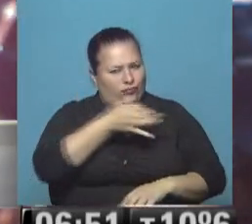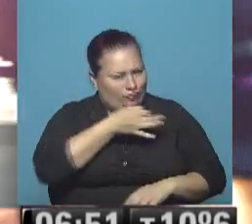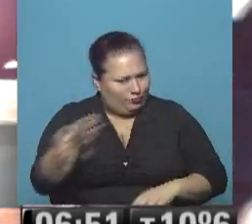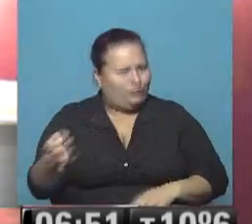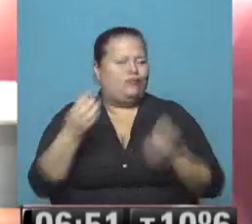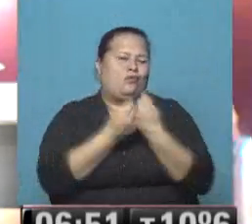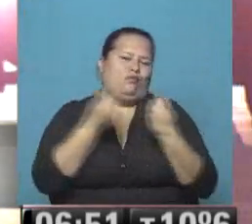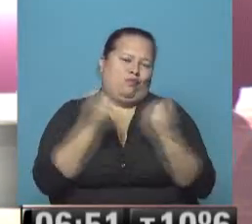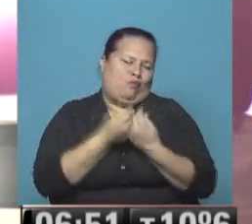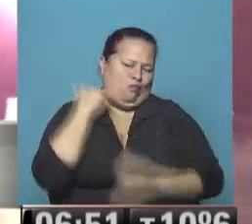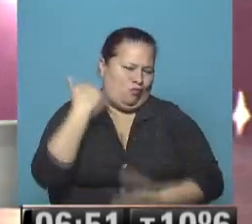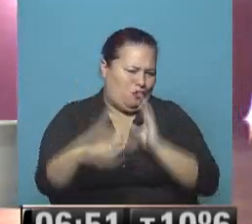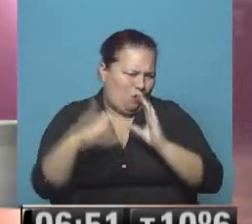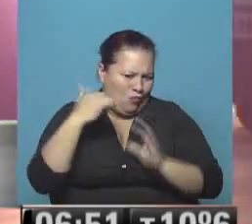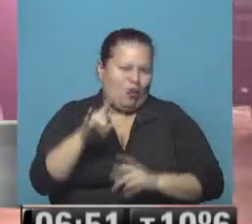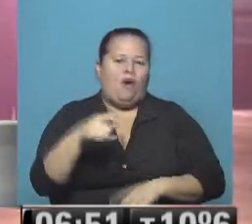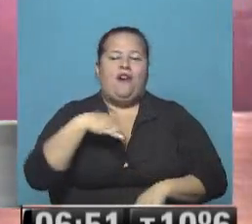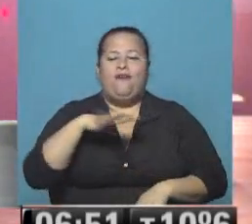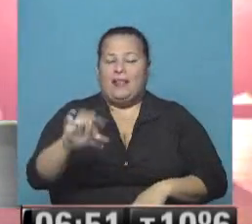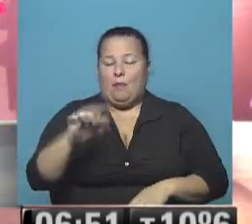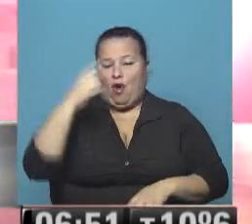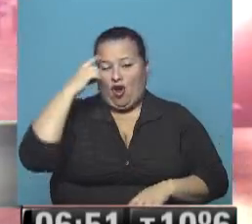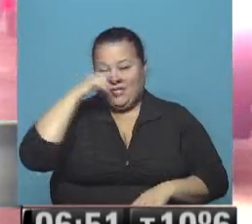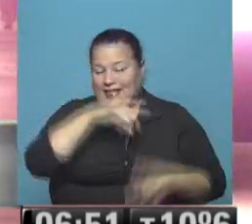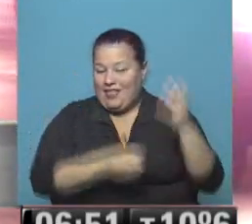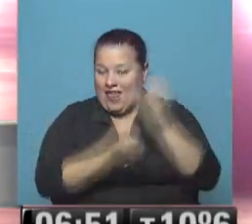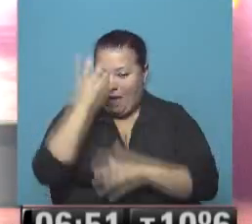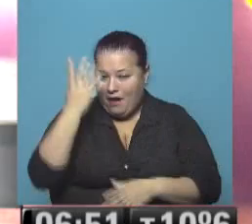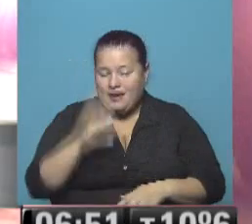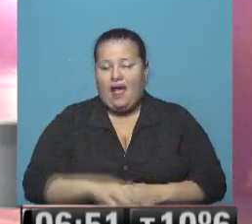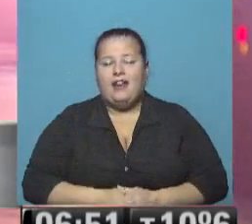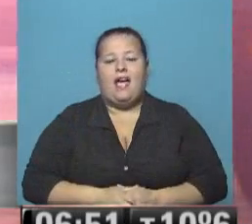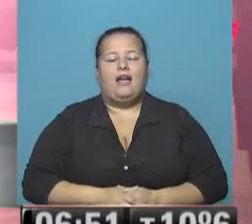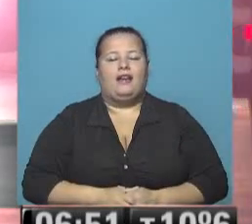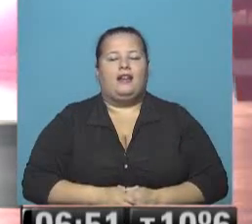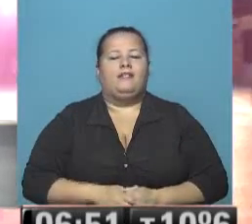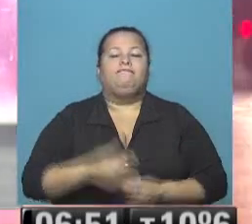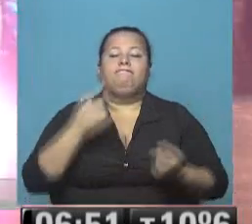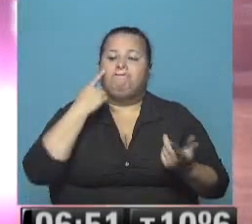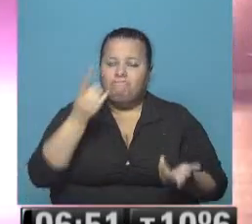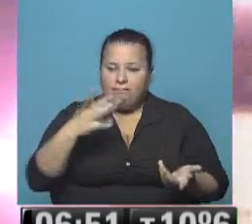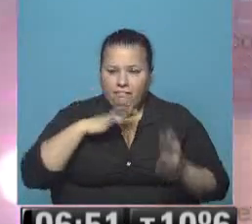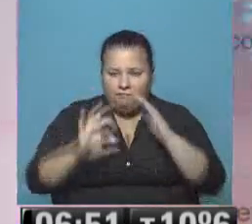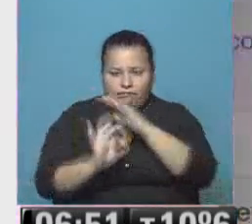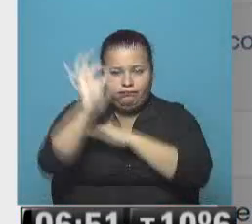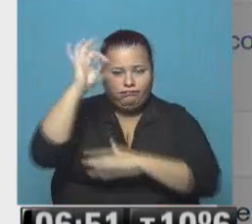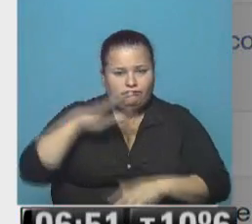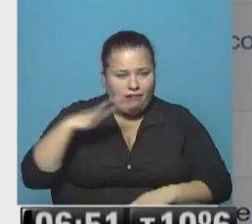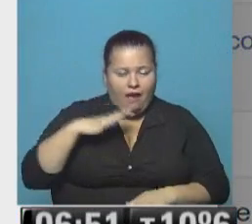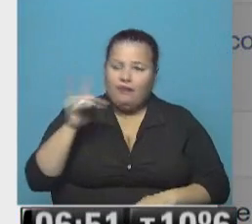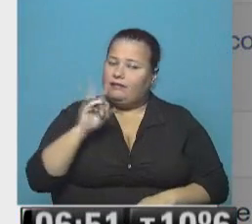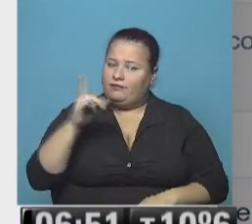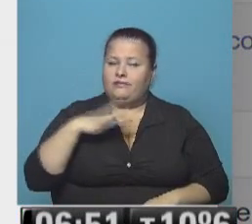son muchísimos gabi nueve minutos faltan para las siete de la mañana mira todavía no amaneció todavía no